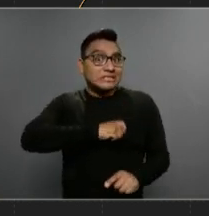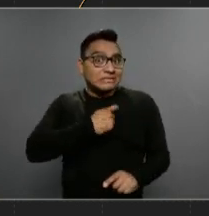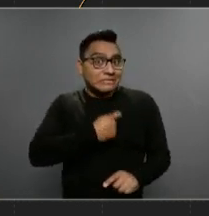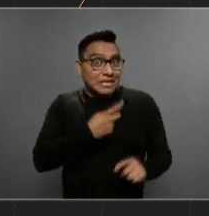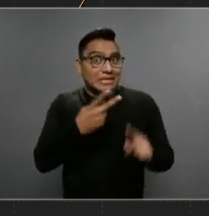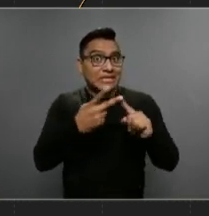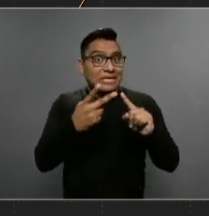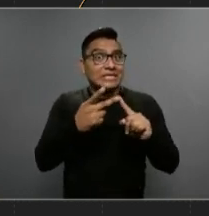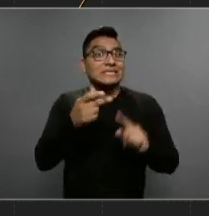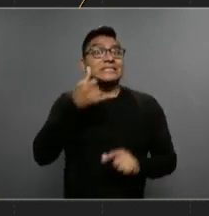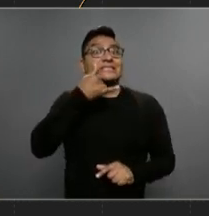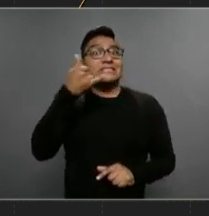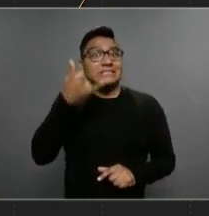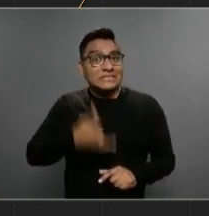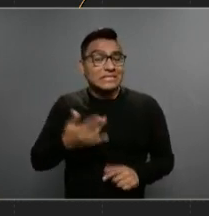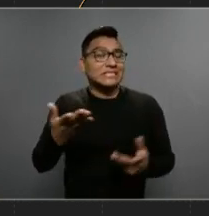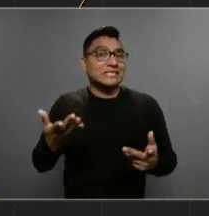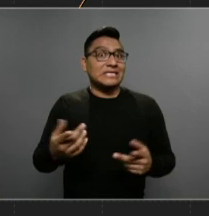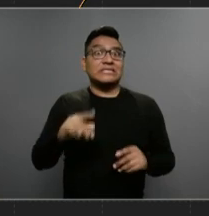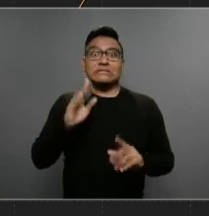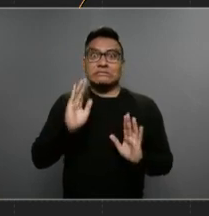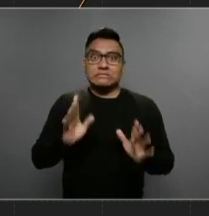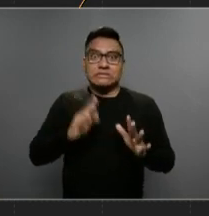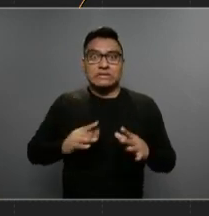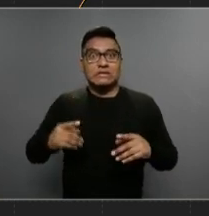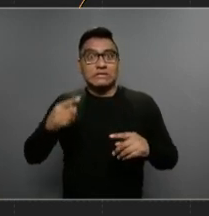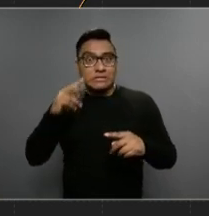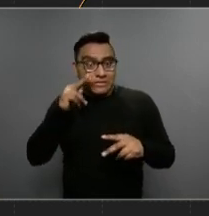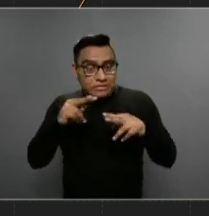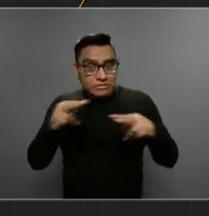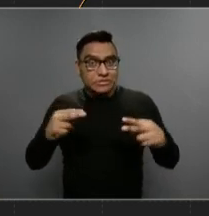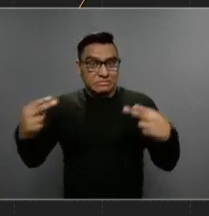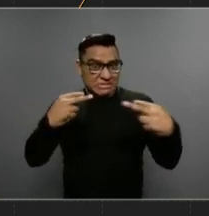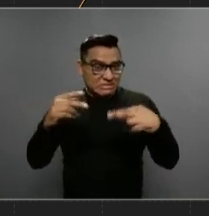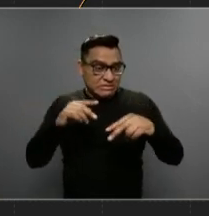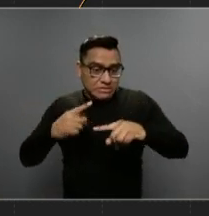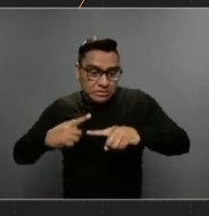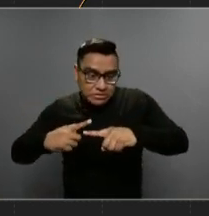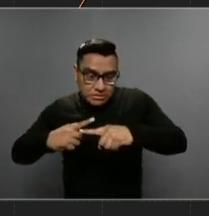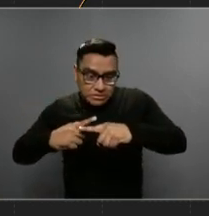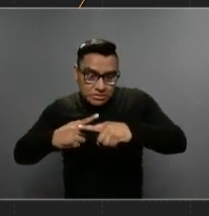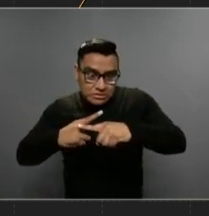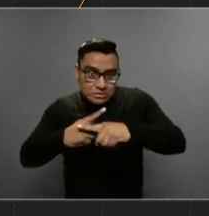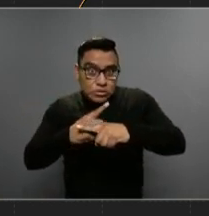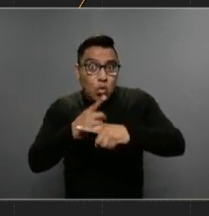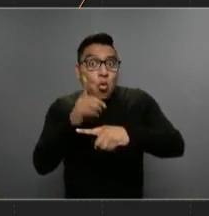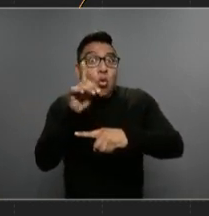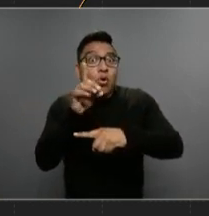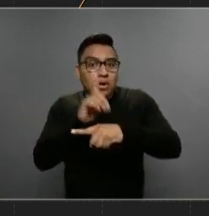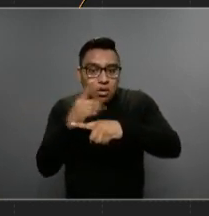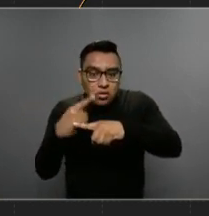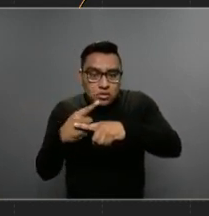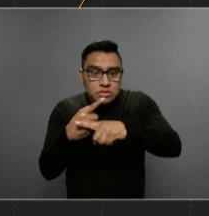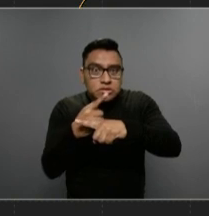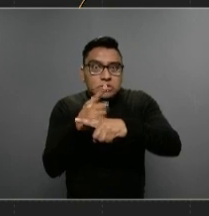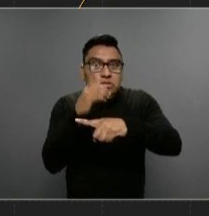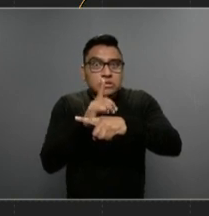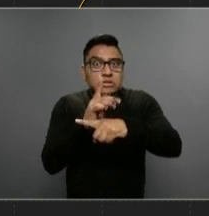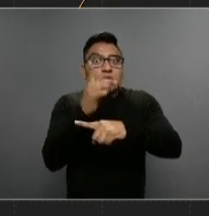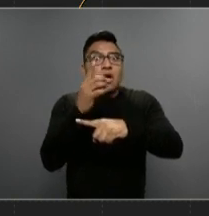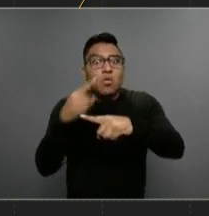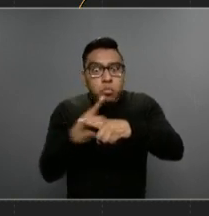porque ya tiene ahí ese crecimiento exponencial día por día. O sea, lo que no creció en 2 meses, creció en